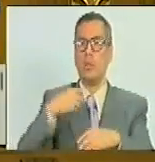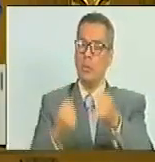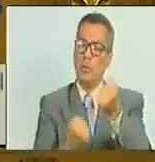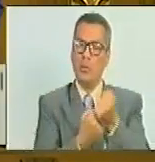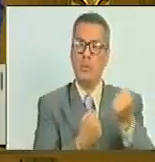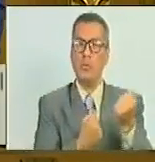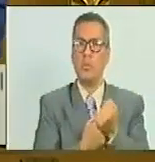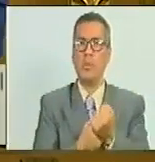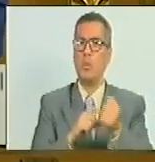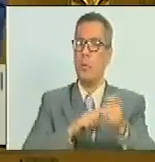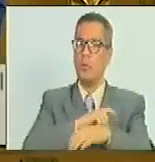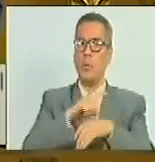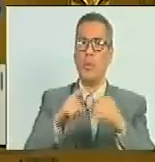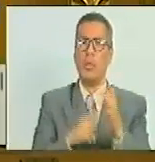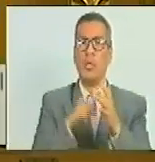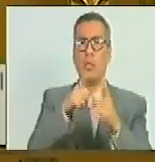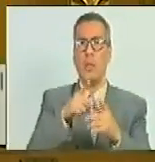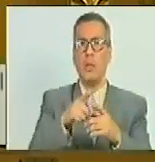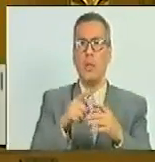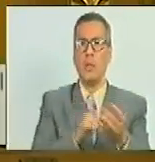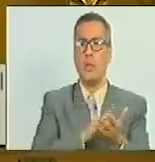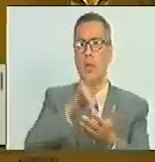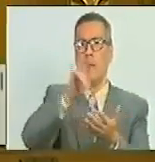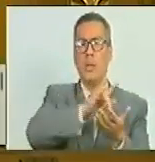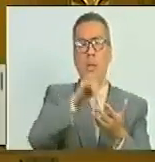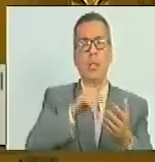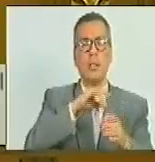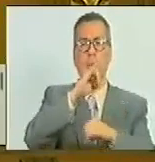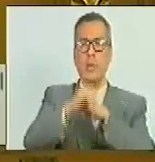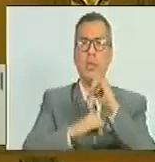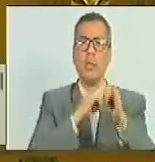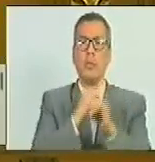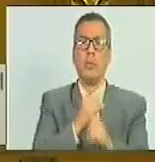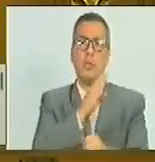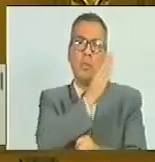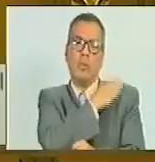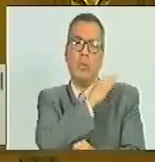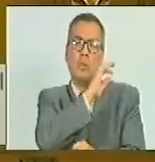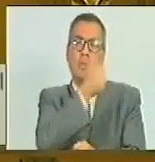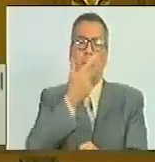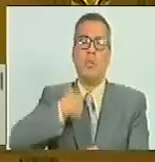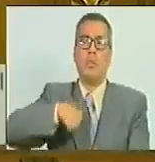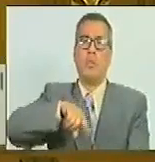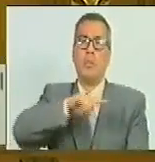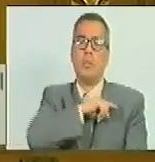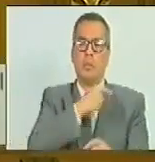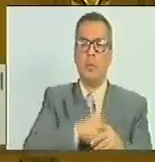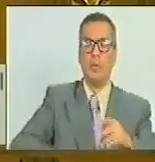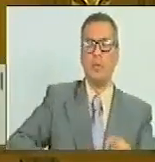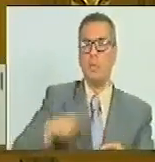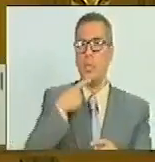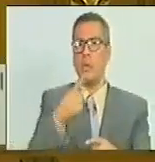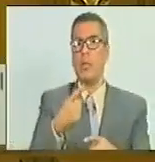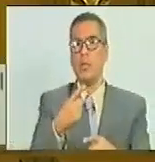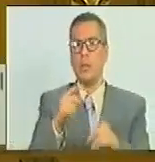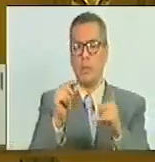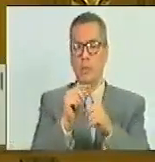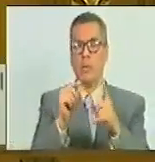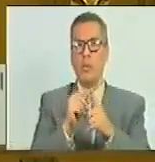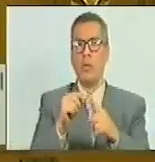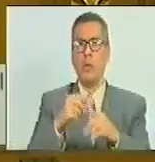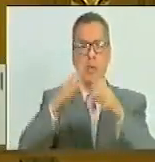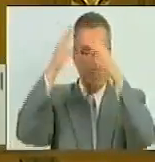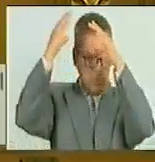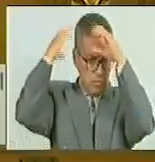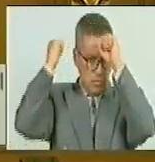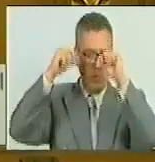respaldar plenamente esta gira internacional de nuestro jefe de Estado. Cito unas palabras del